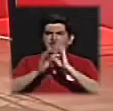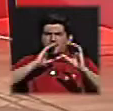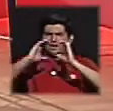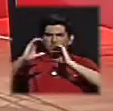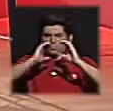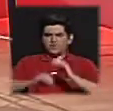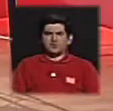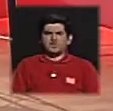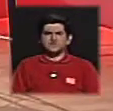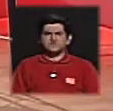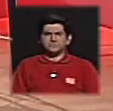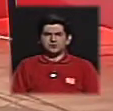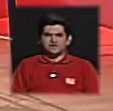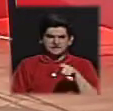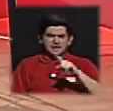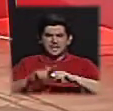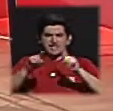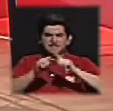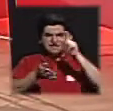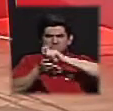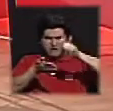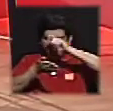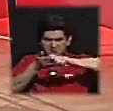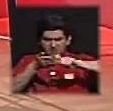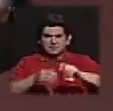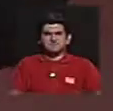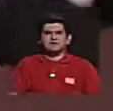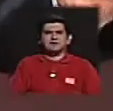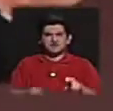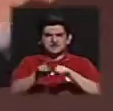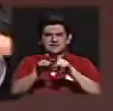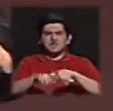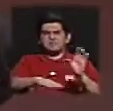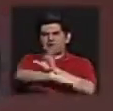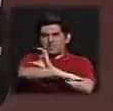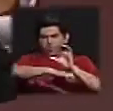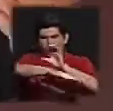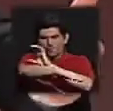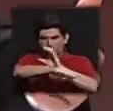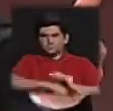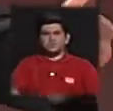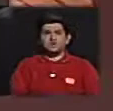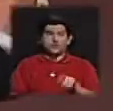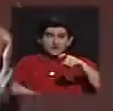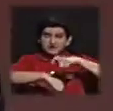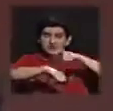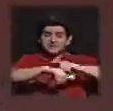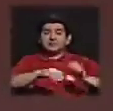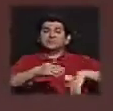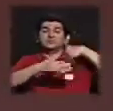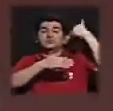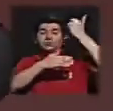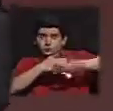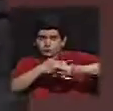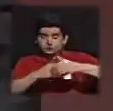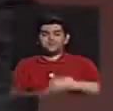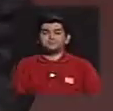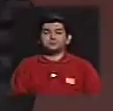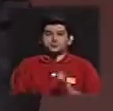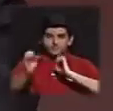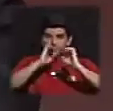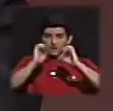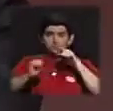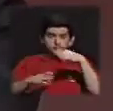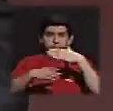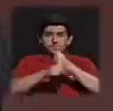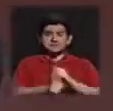telecomunicaciones con unos módulos en unas escuelas y con computadoras, que ahí es donde después en la entrevista que ustedes